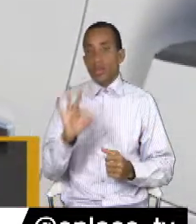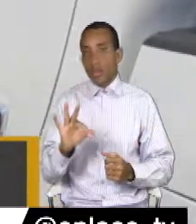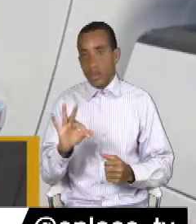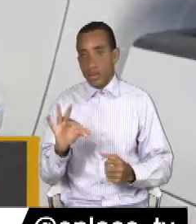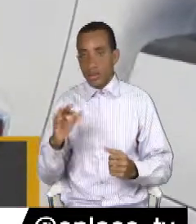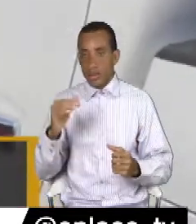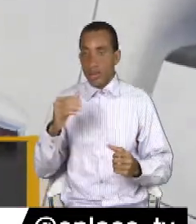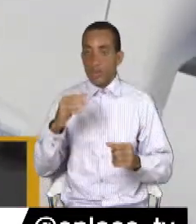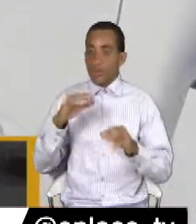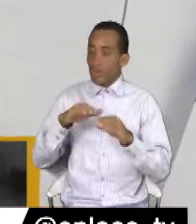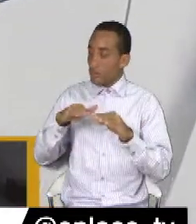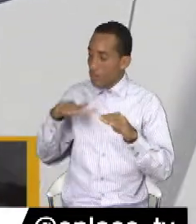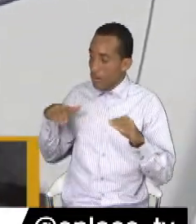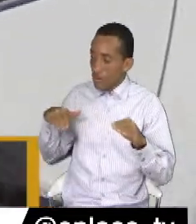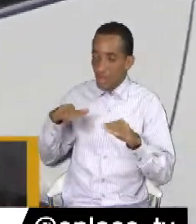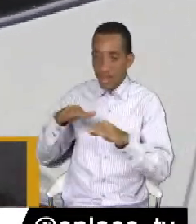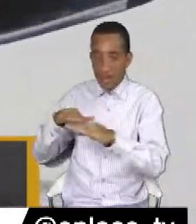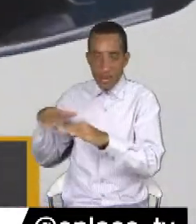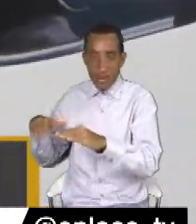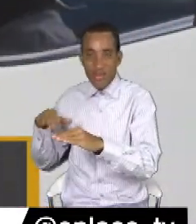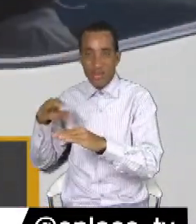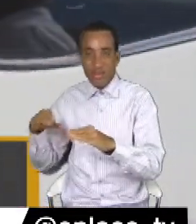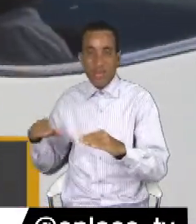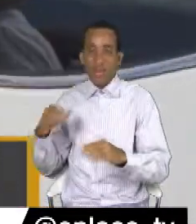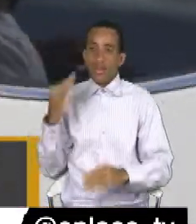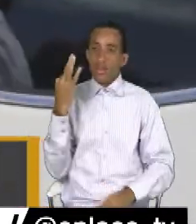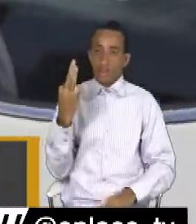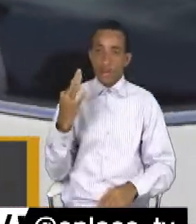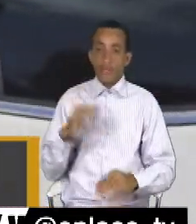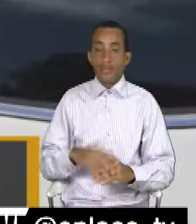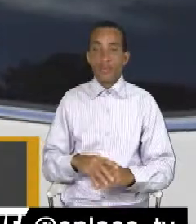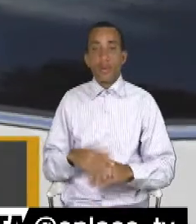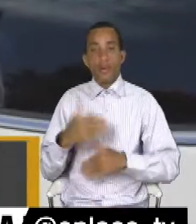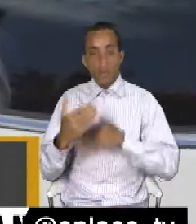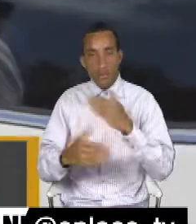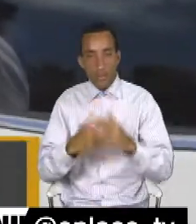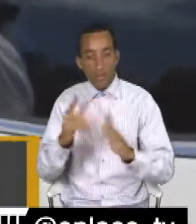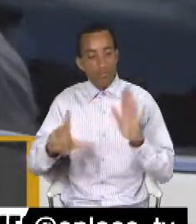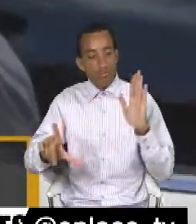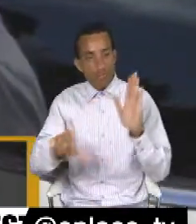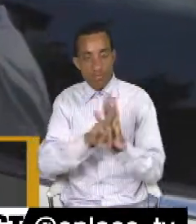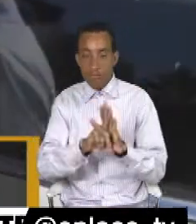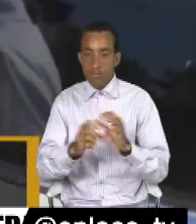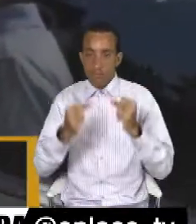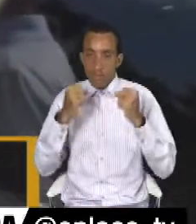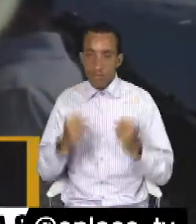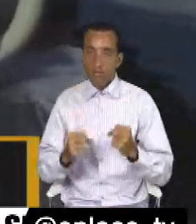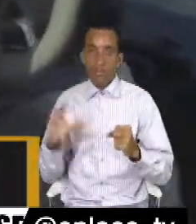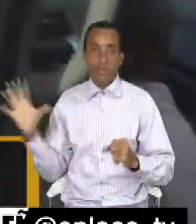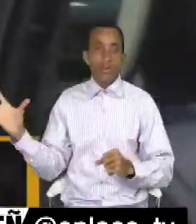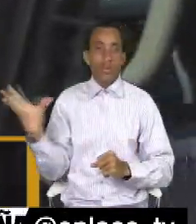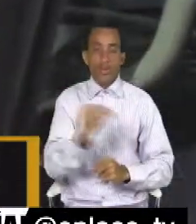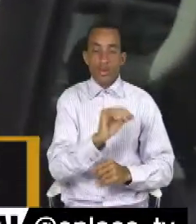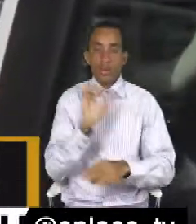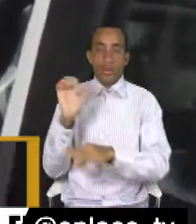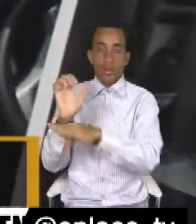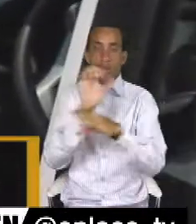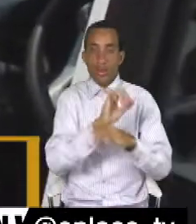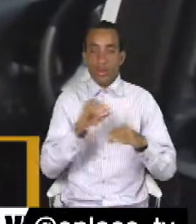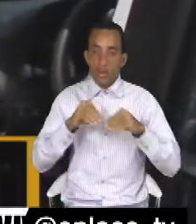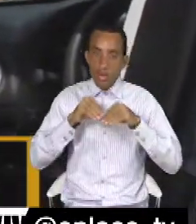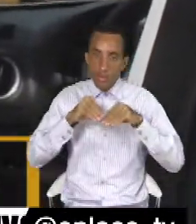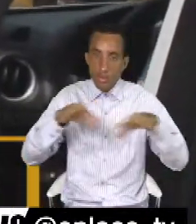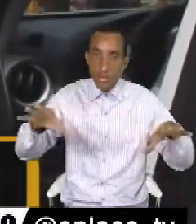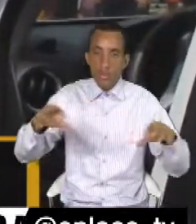de estos vehículos se busca fortalecer la institucionalidad en el municipio y que las entidades públicas ejerzan con tranquilidad sus labores